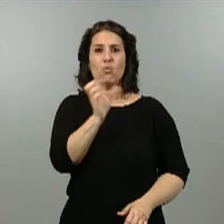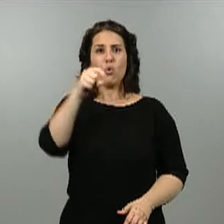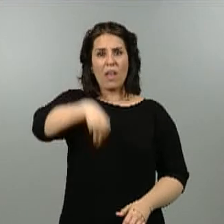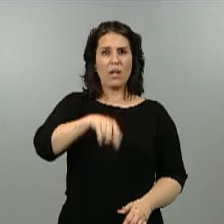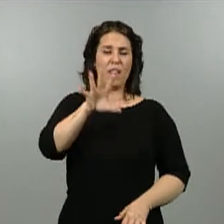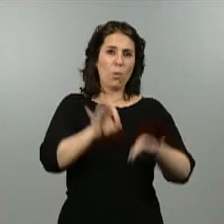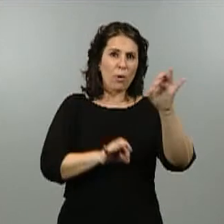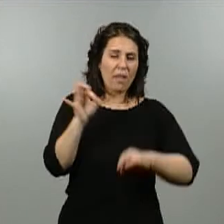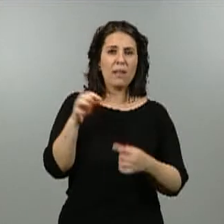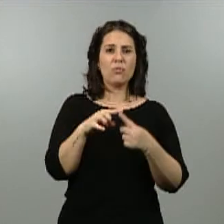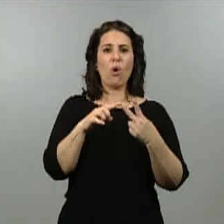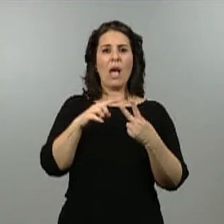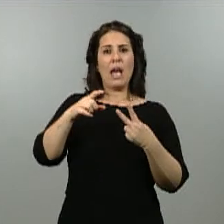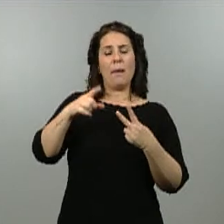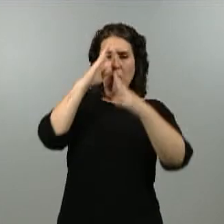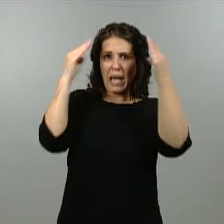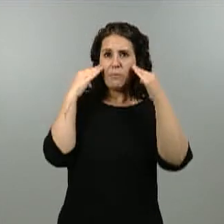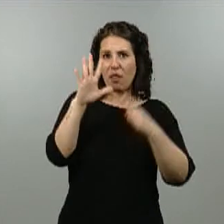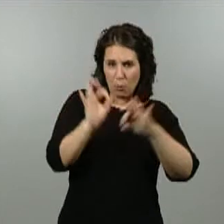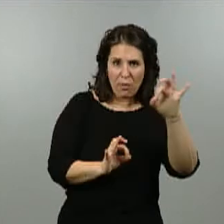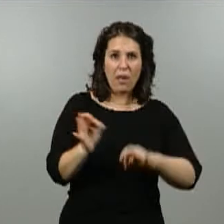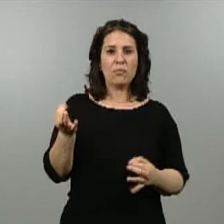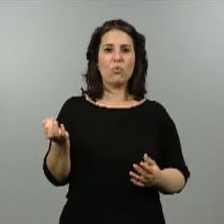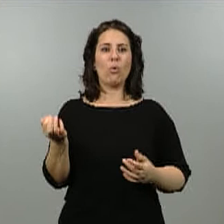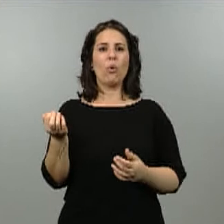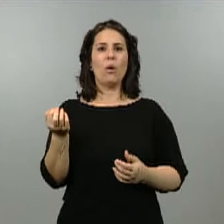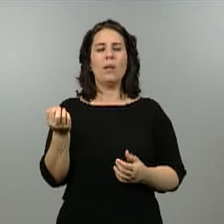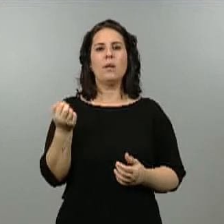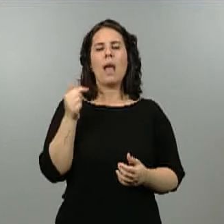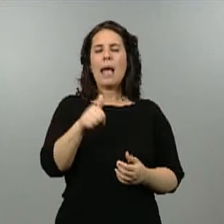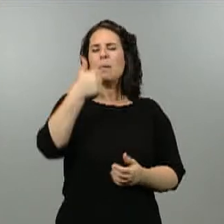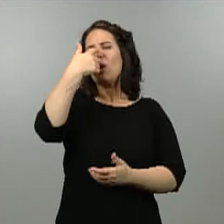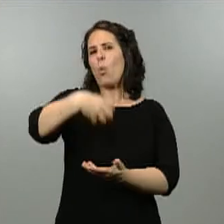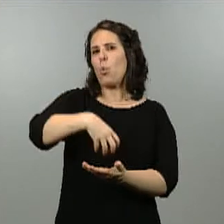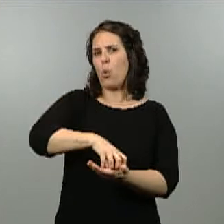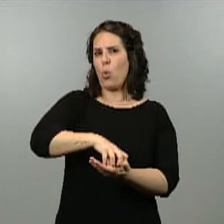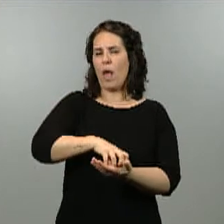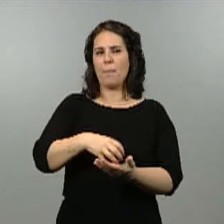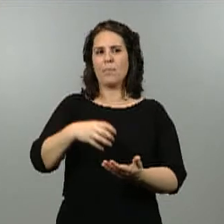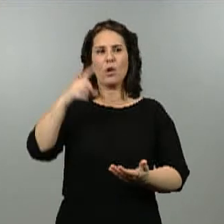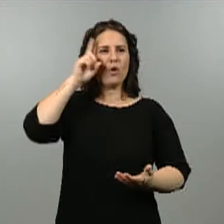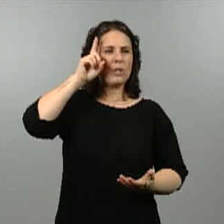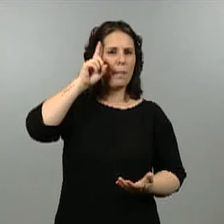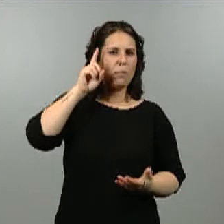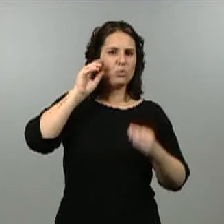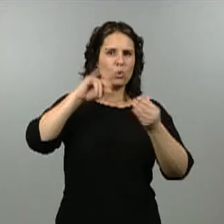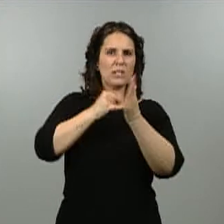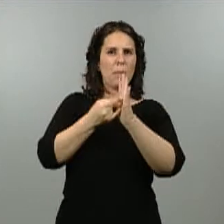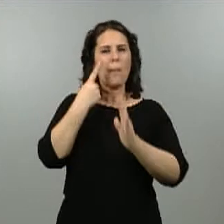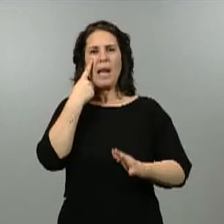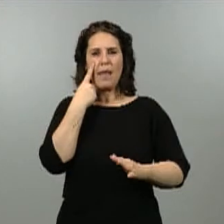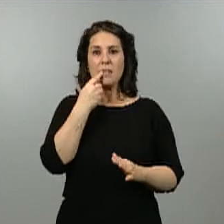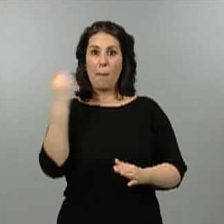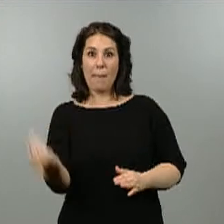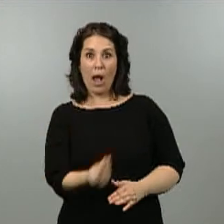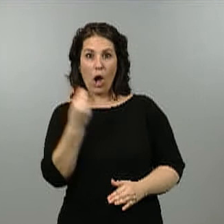5%, en los que es más dudoso si no se debe a que tienen mejores sistemas de vigilancia. Potencialmente habría que